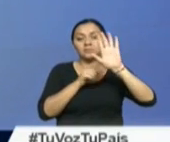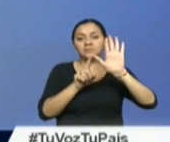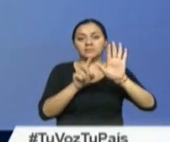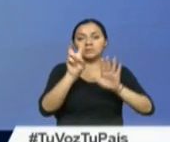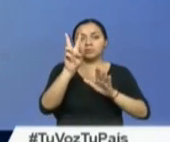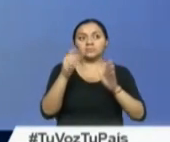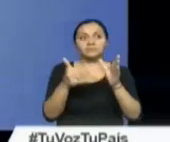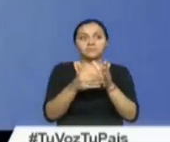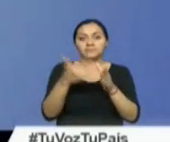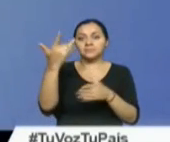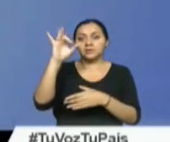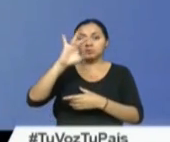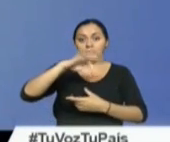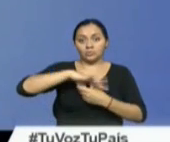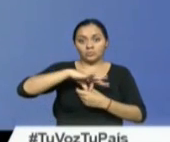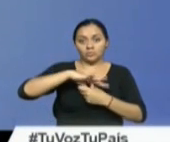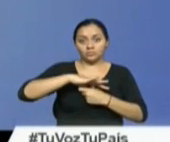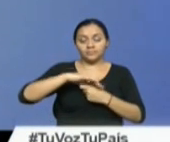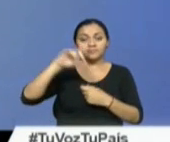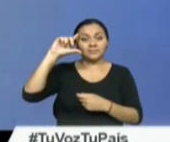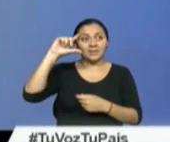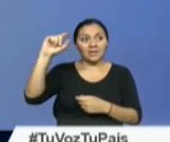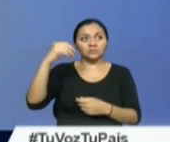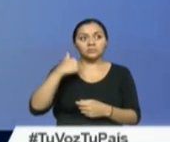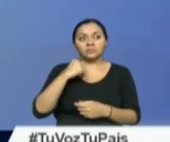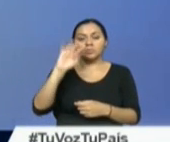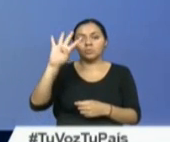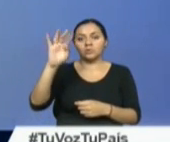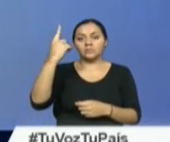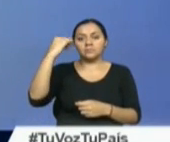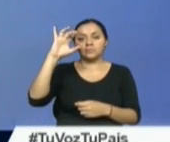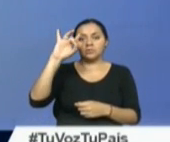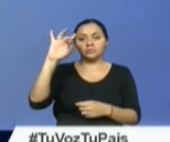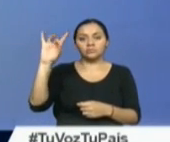5.062.018 votos, mientras que Lasso alcanzó